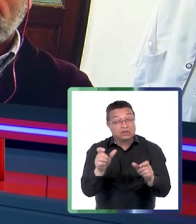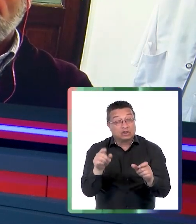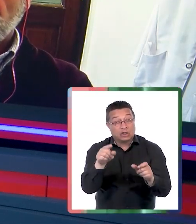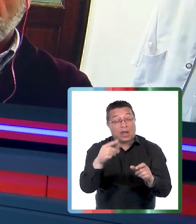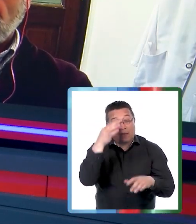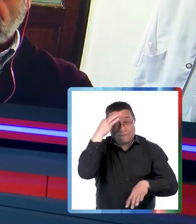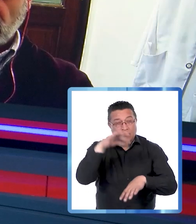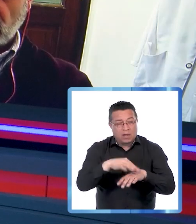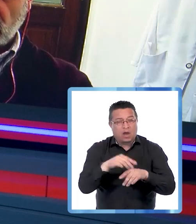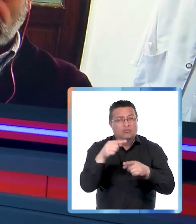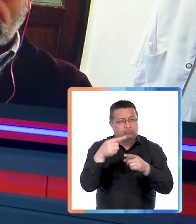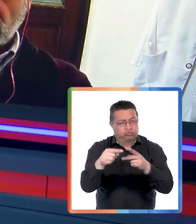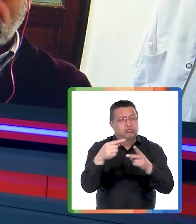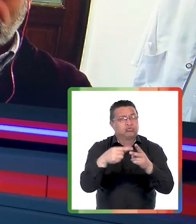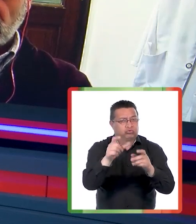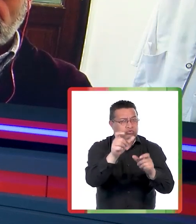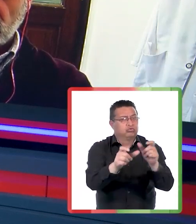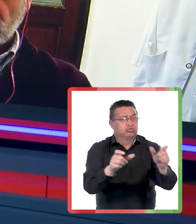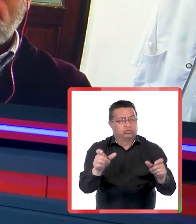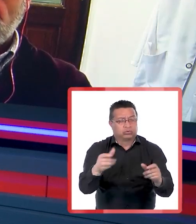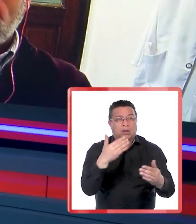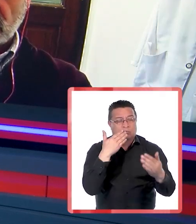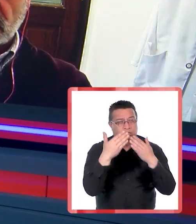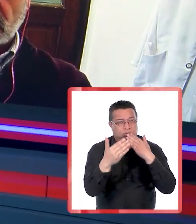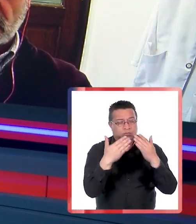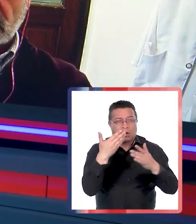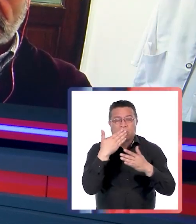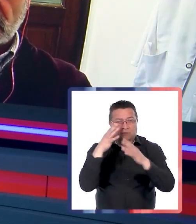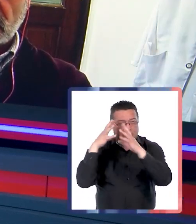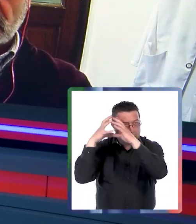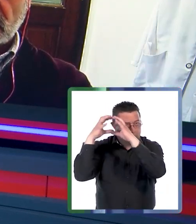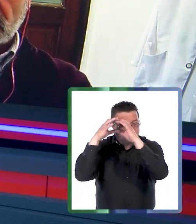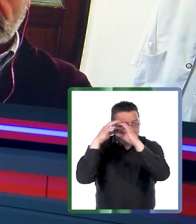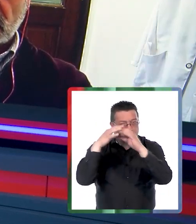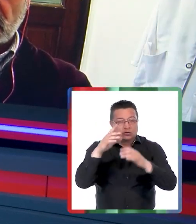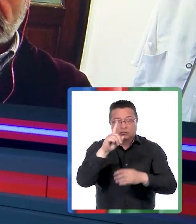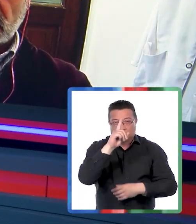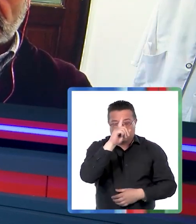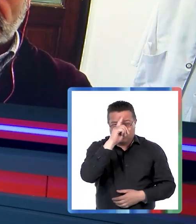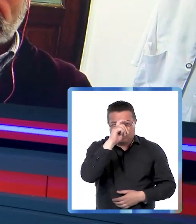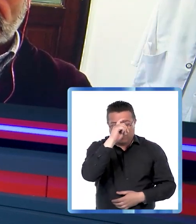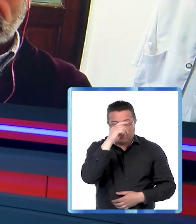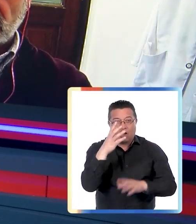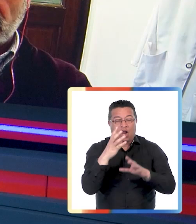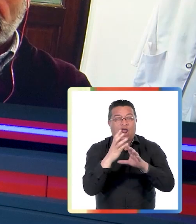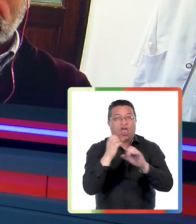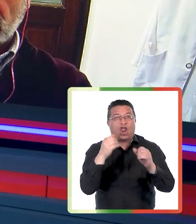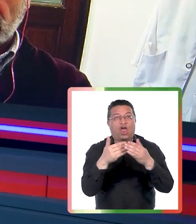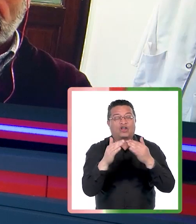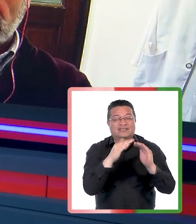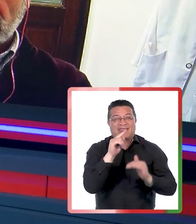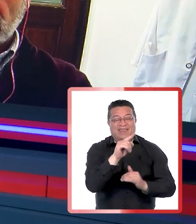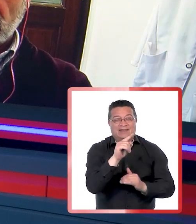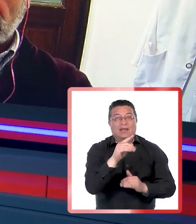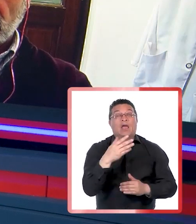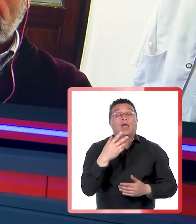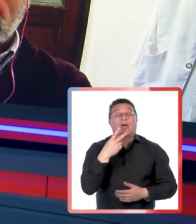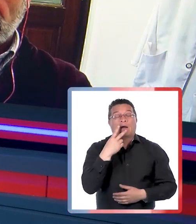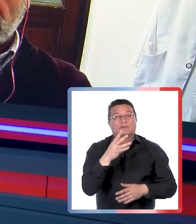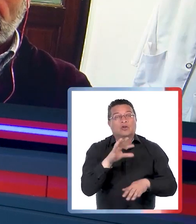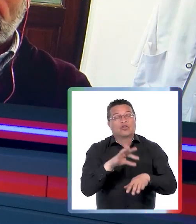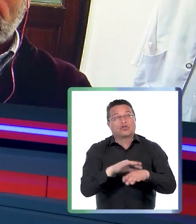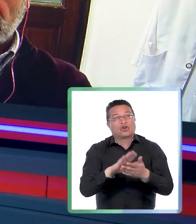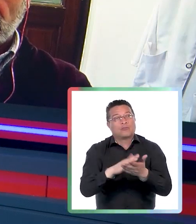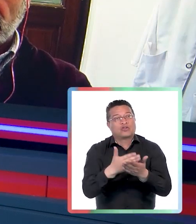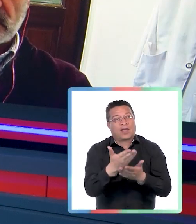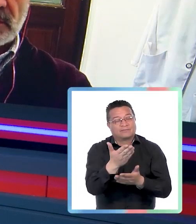esta enfermedad que adolece a tantas personas, vamos a hablar con el neurólogo de la Clínica Universidad de los Andes, el doctor Ignacio González. Doctor,